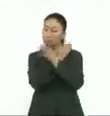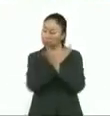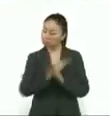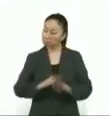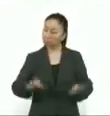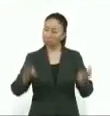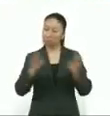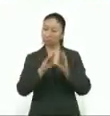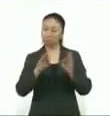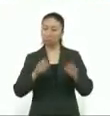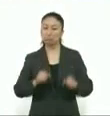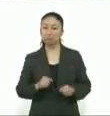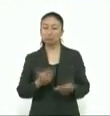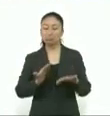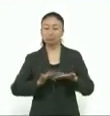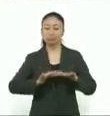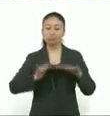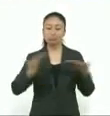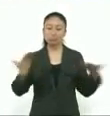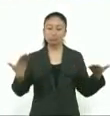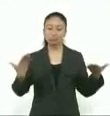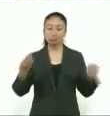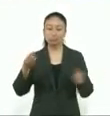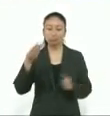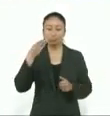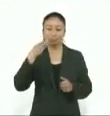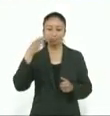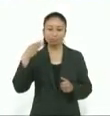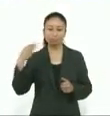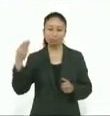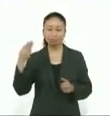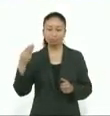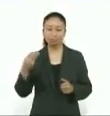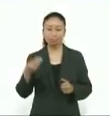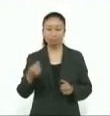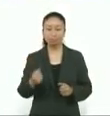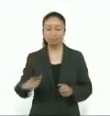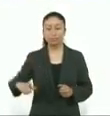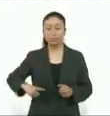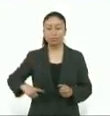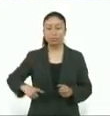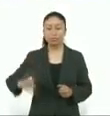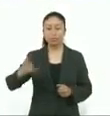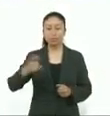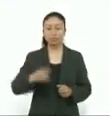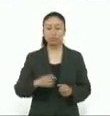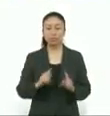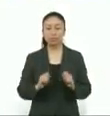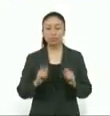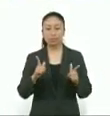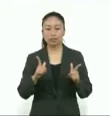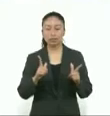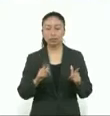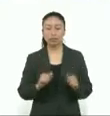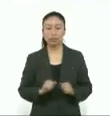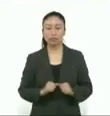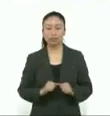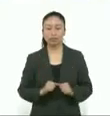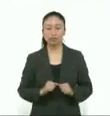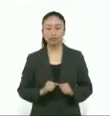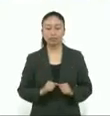continuación, recibamos el mensaje de nuestra gobernadora de Tlaxcala, Lorena Cuellar